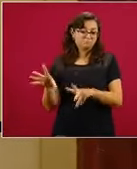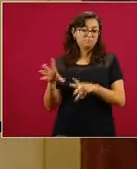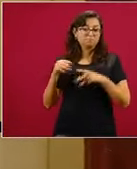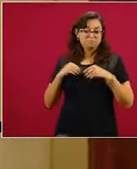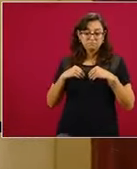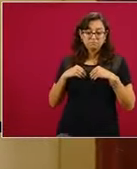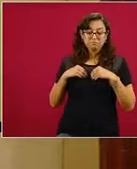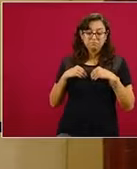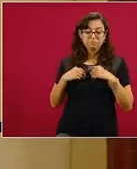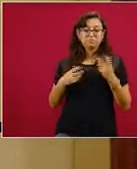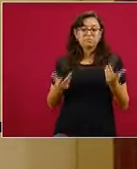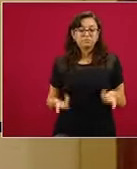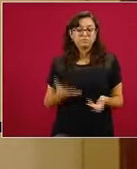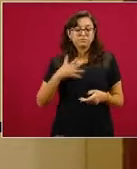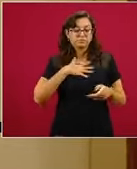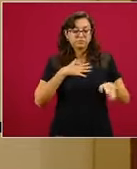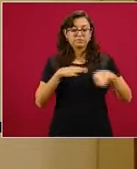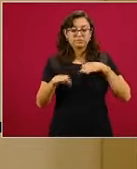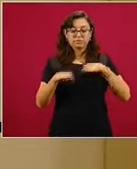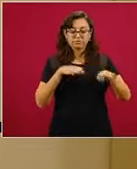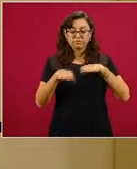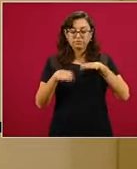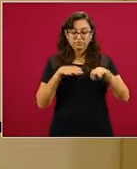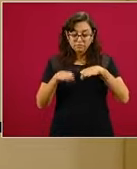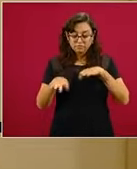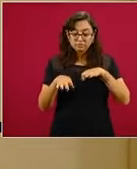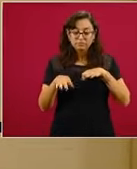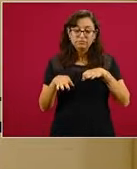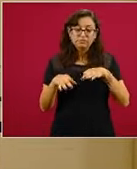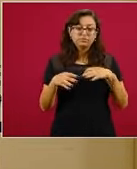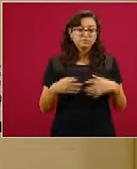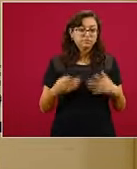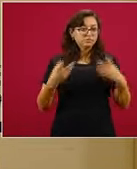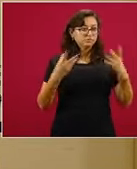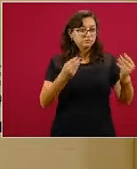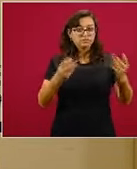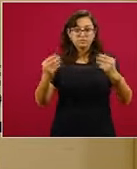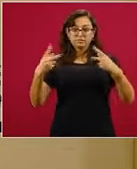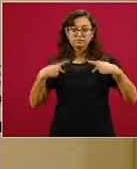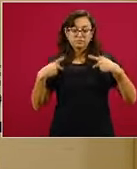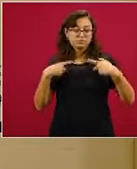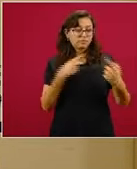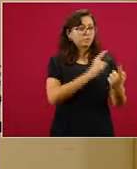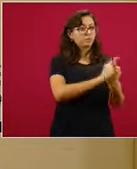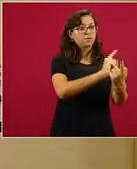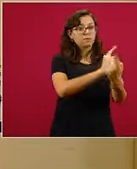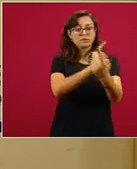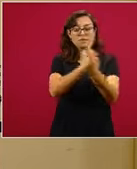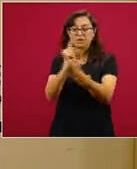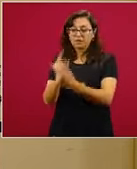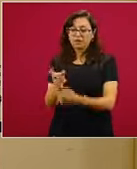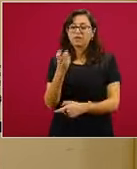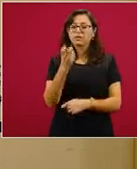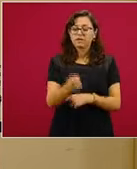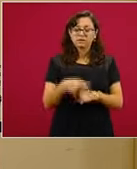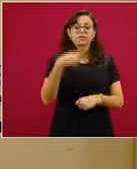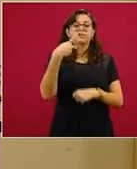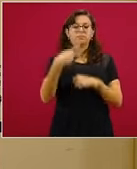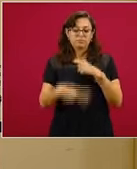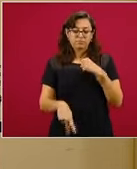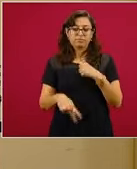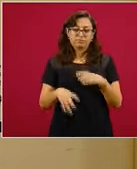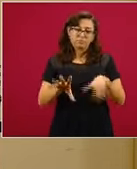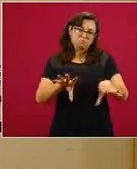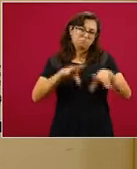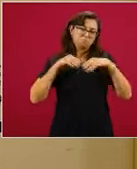yo tengo, mi actividad económica requiere que tenga contacto con muchísimas personas, voy a tener ese factor de riesgo para poder